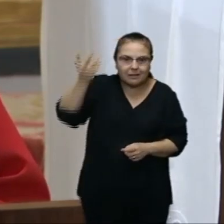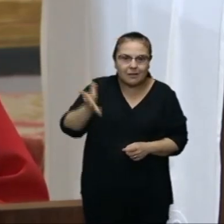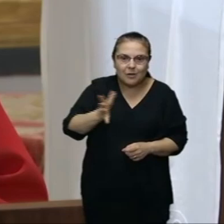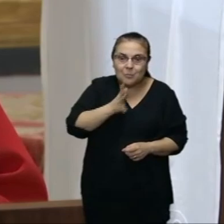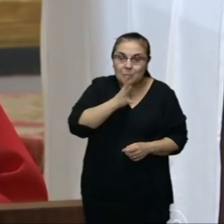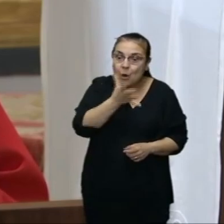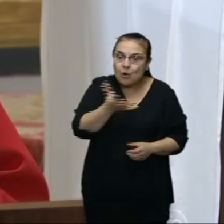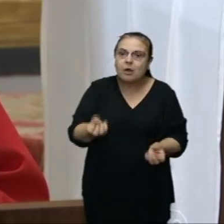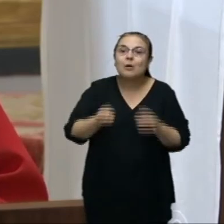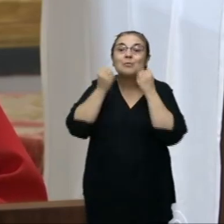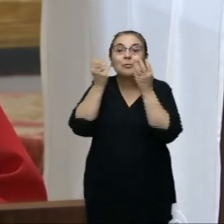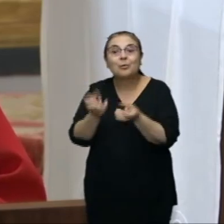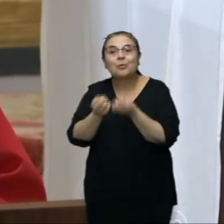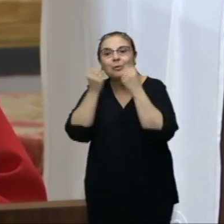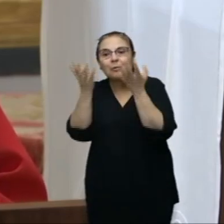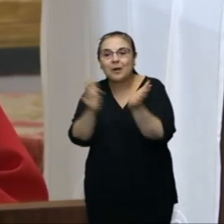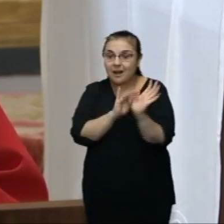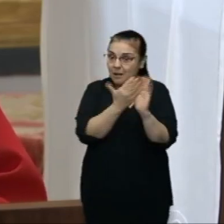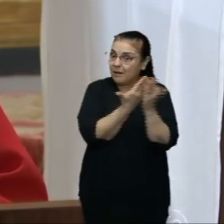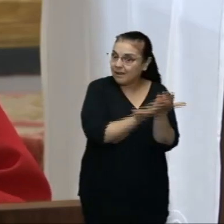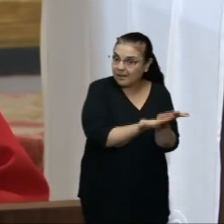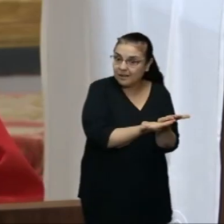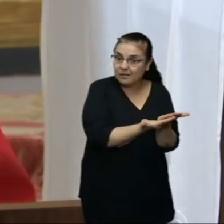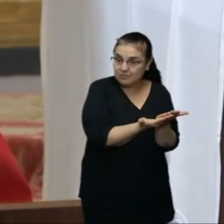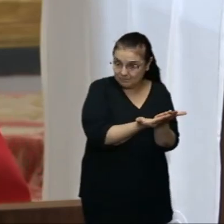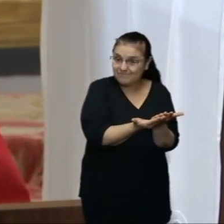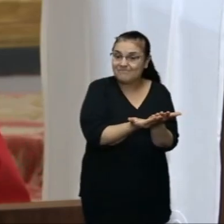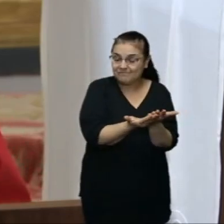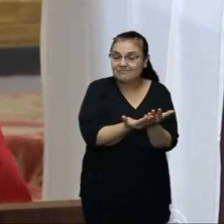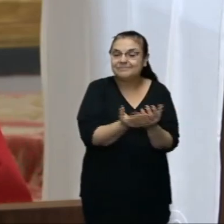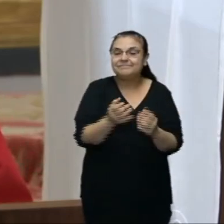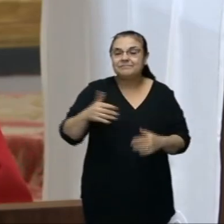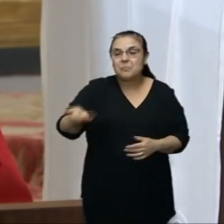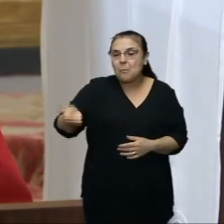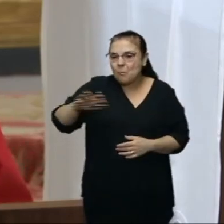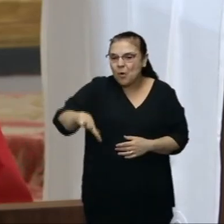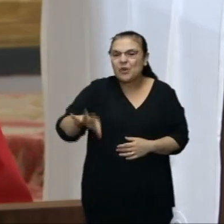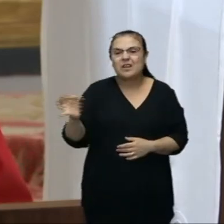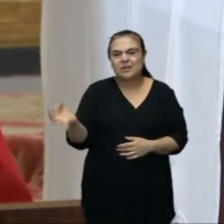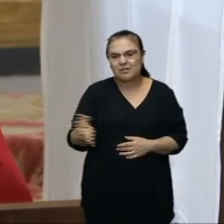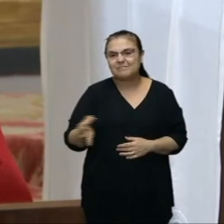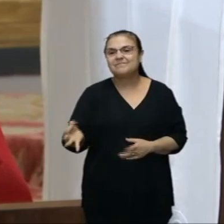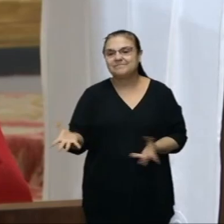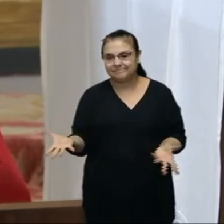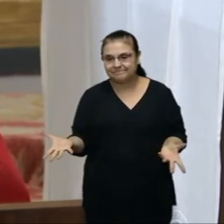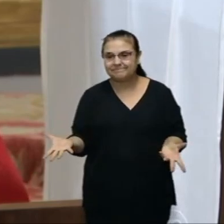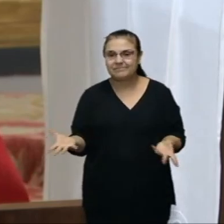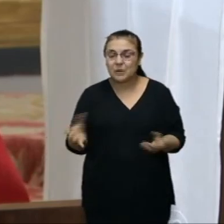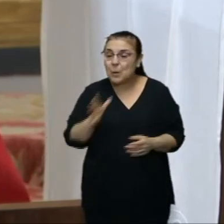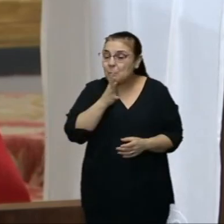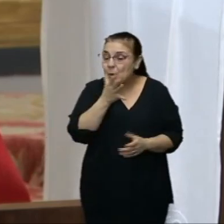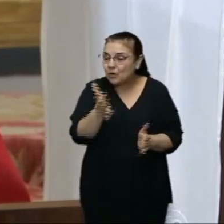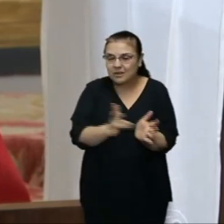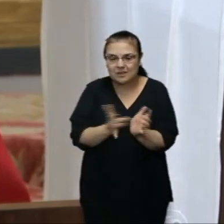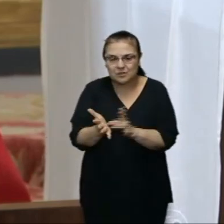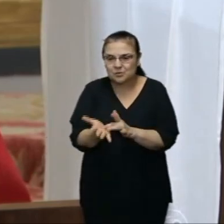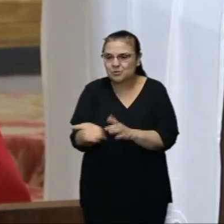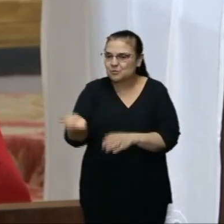de predicar el Evangelio tiene que morir por el Evangelio mismo, por